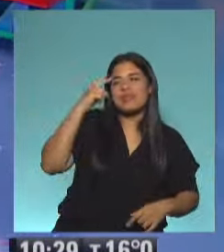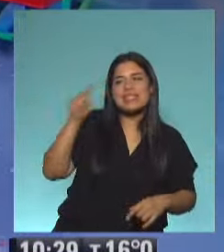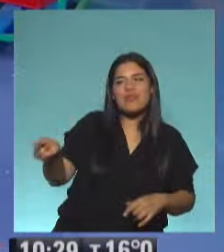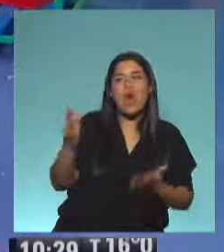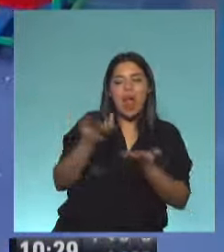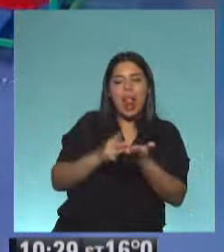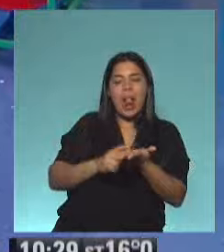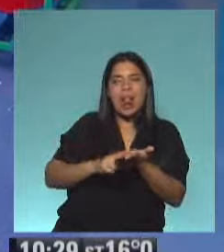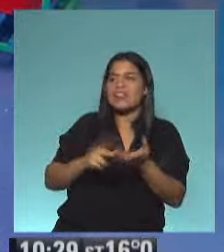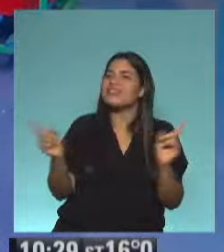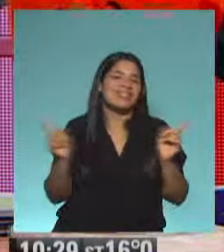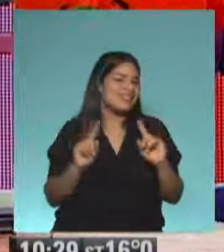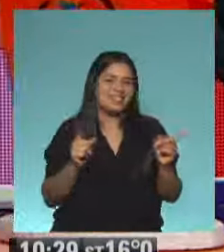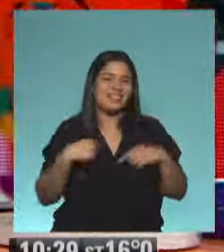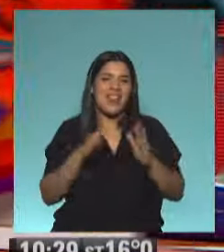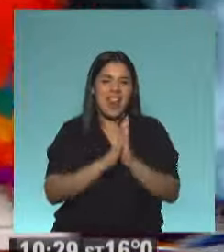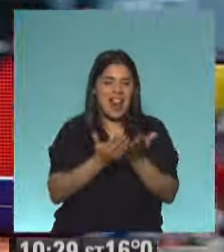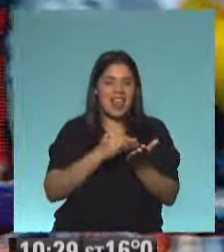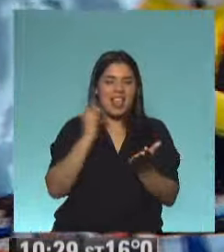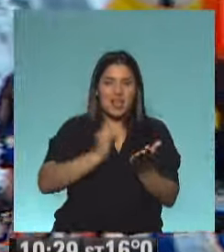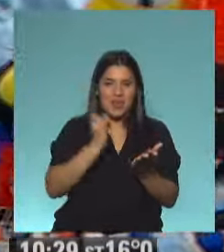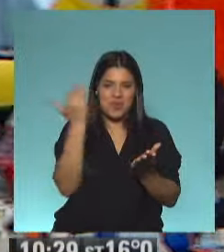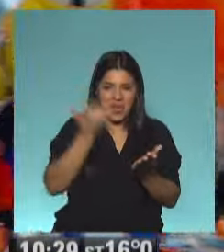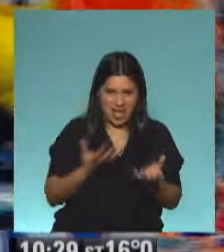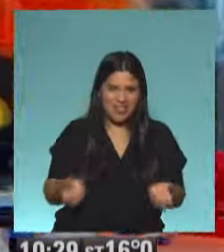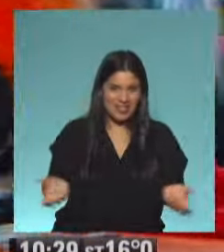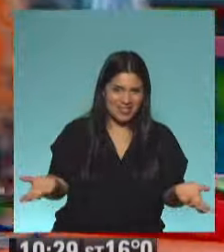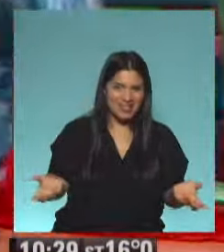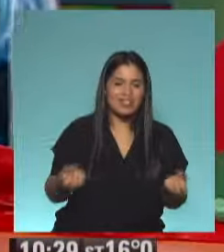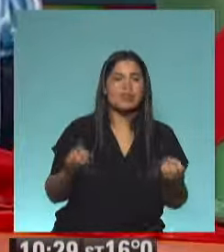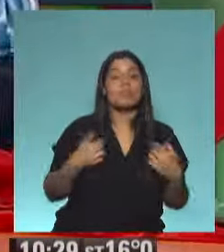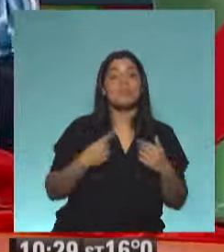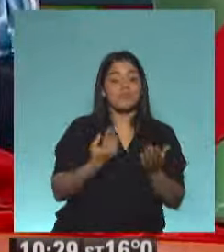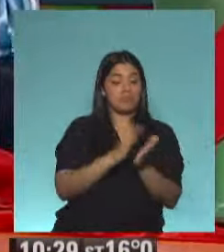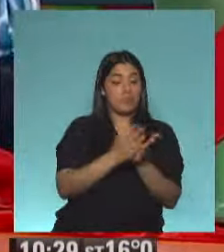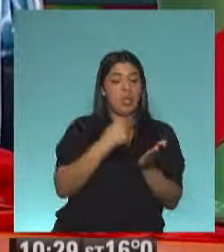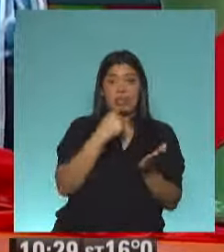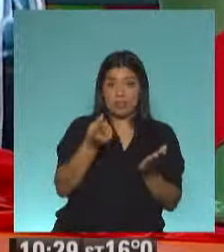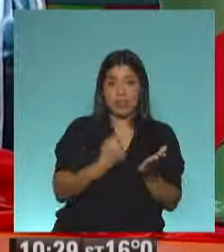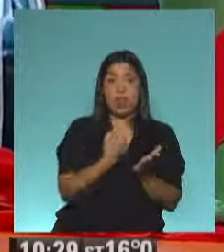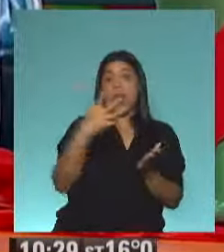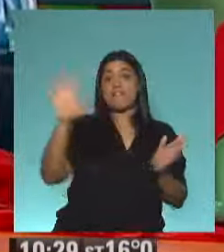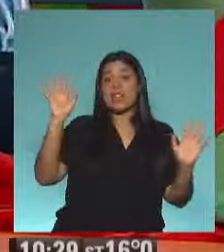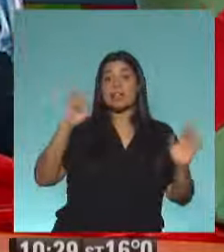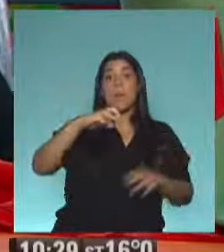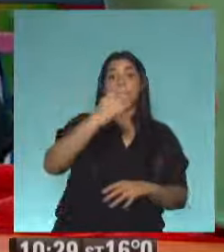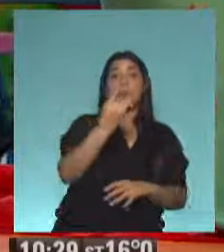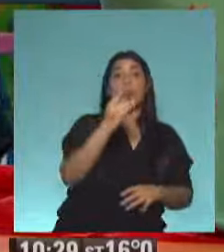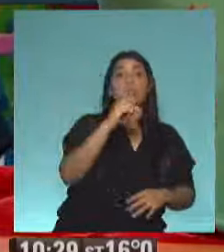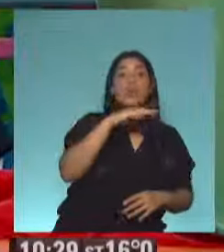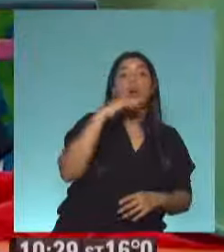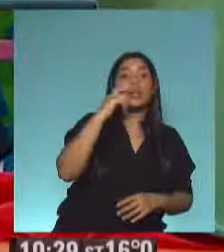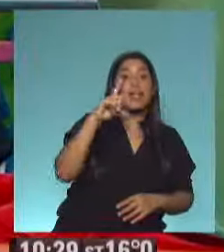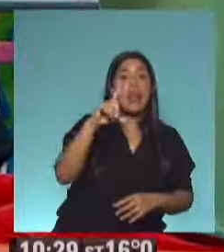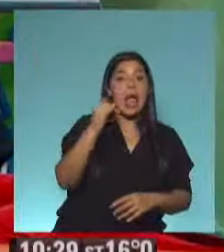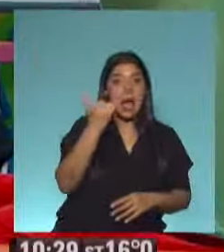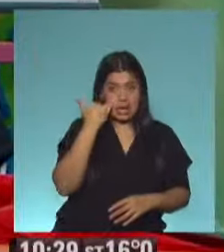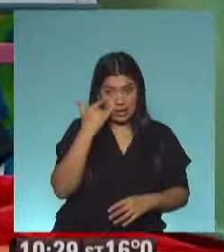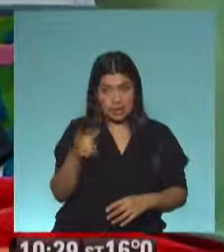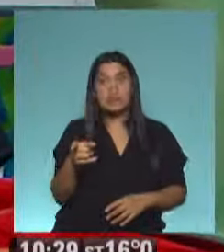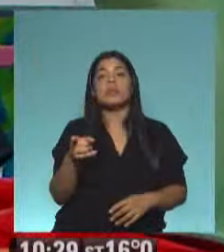ese libro y acá dice también, a ver, dice, una vez desenterrado Pujilay, aparecen por todos lados hombres disfrazados